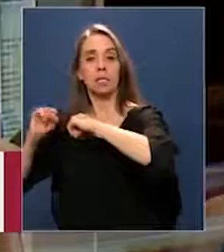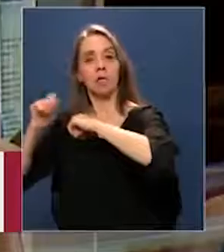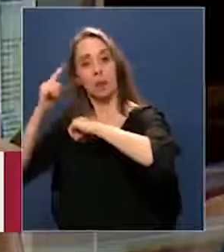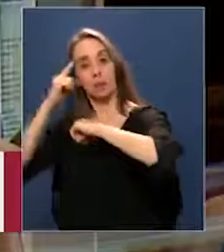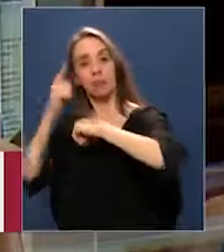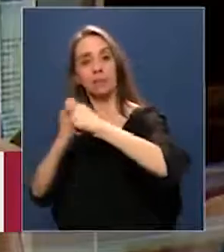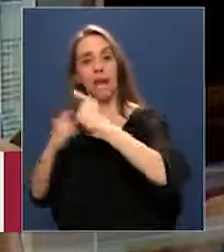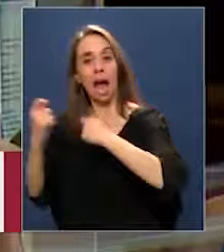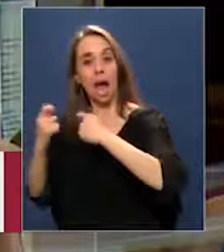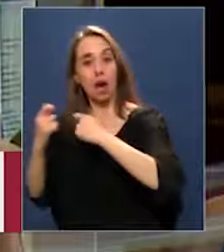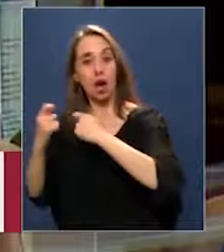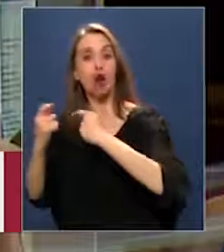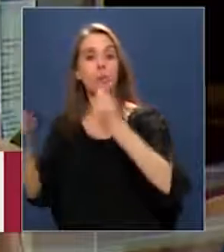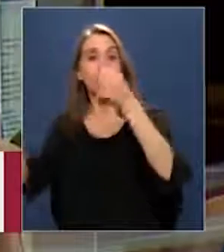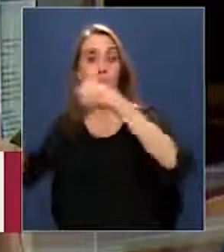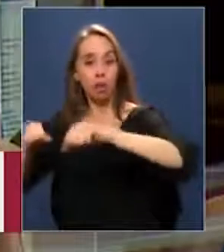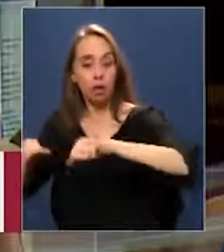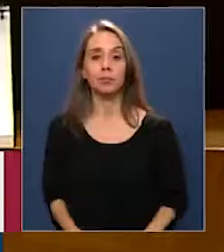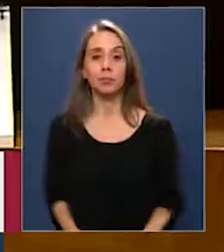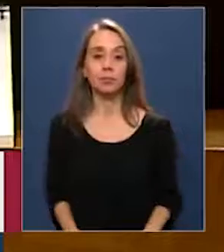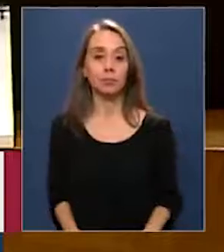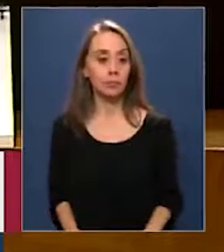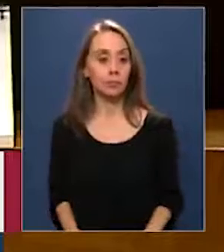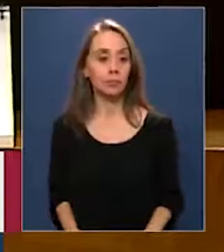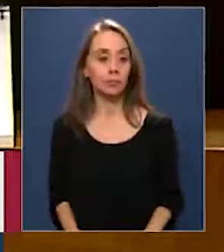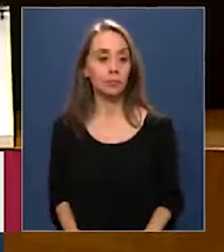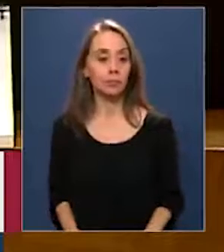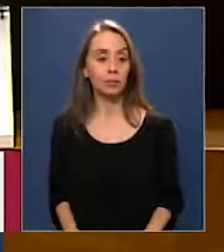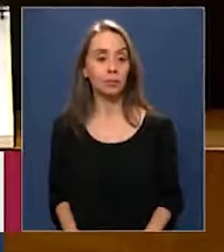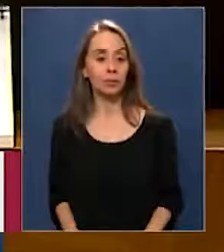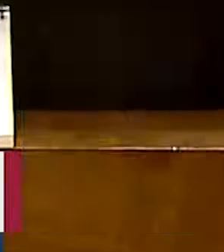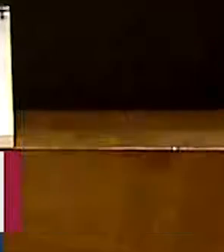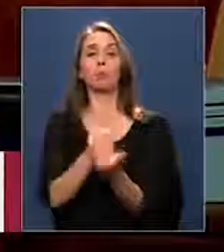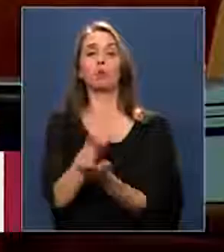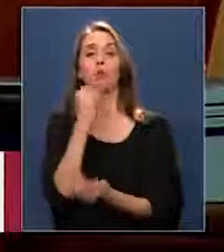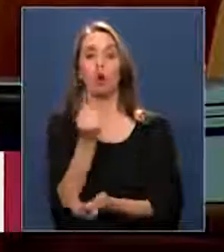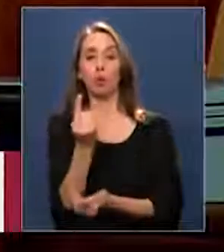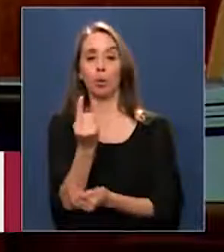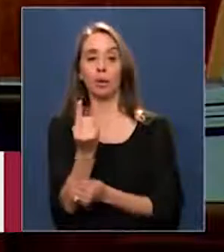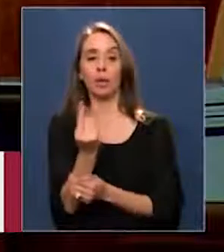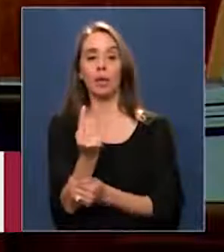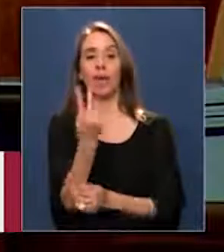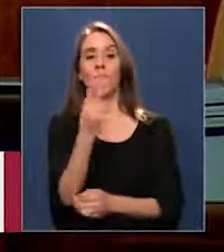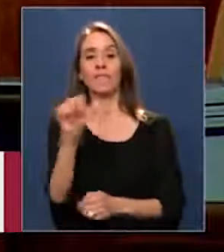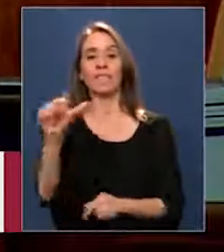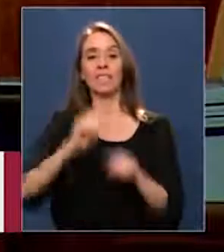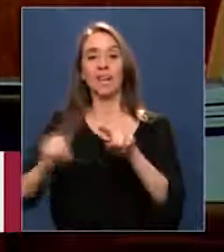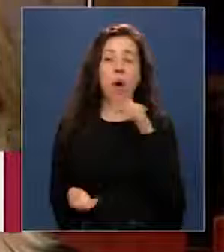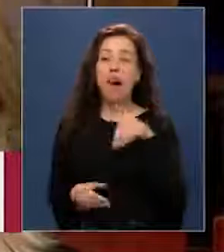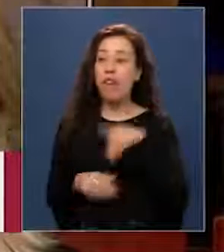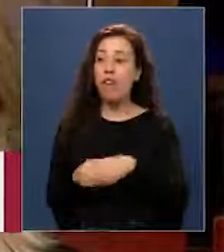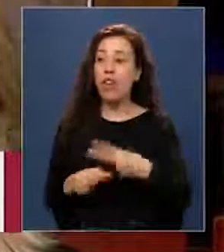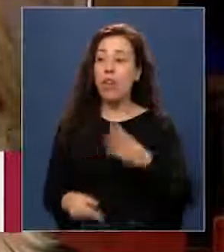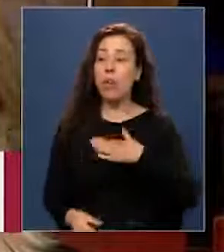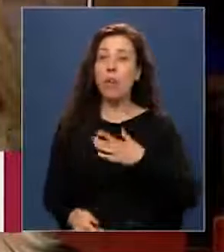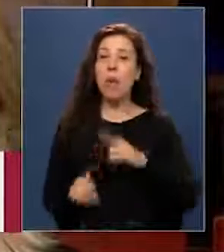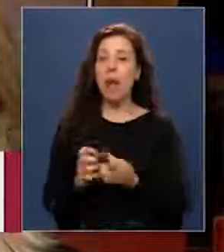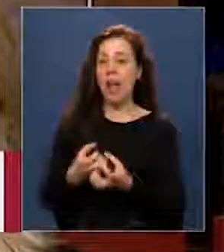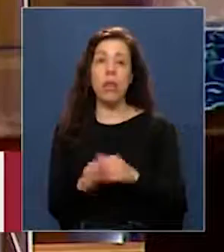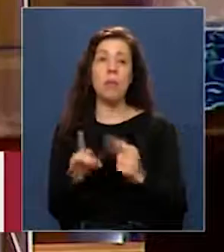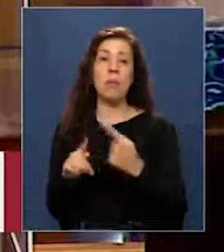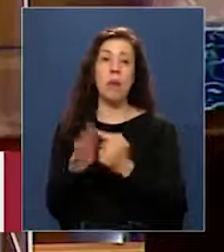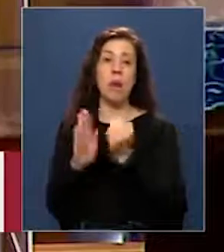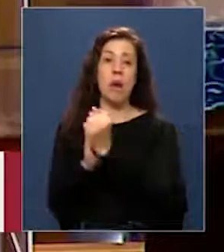referencia al monto de ejecución de este de las transferencias efectuadas o recepcionadas sino que deberá indicar el detalle de su saldo